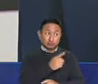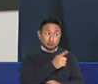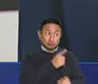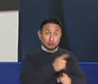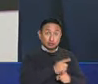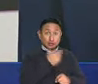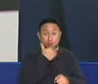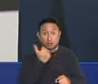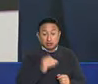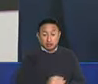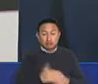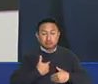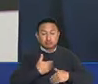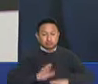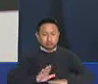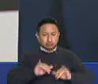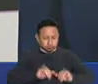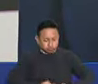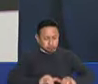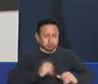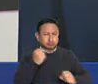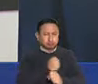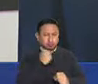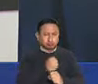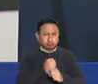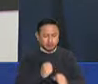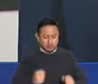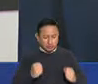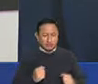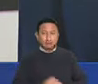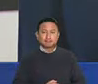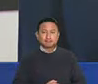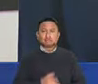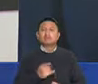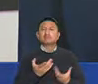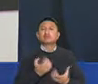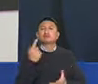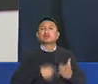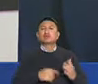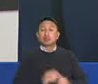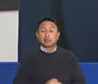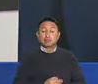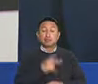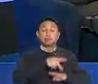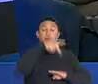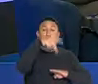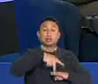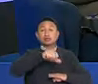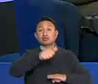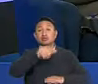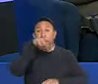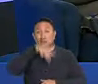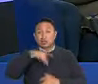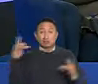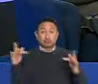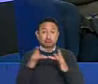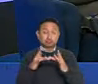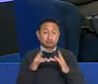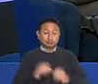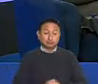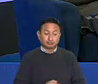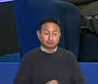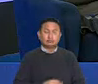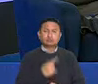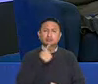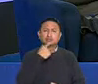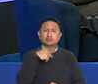está, y eso nos compromete a seguir trabajando con más fuerza. ¿Qué queremos ahora? Conectarle a Pichincha con otras provincias. Ya. Se ha hablado